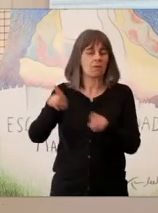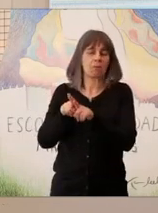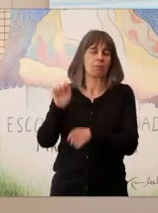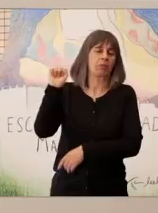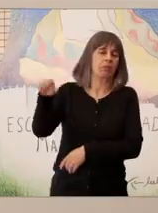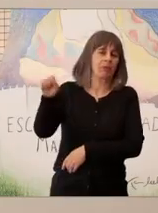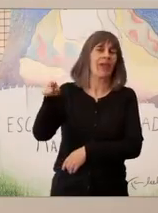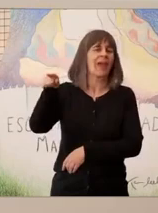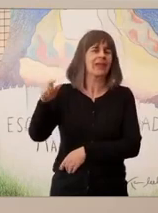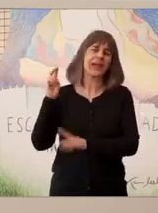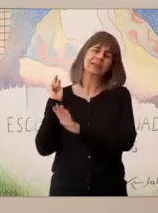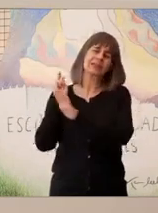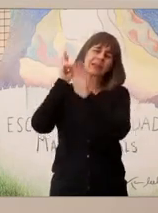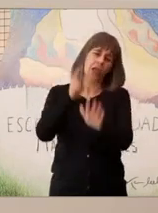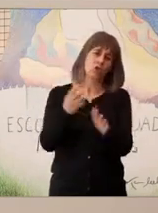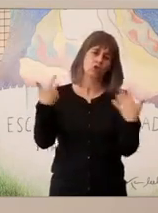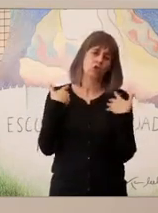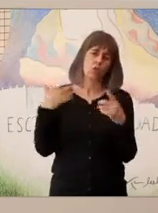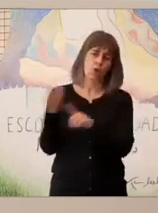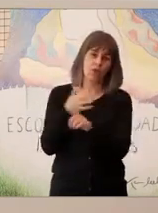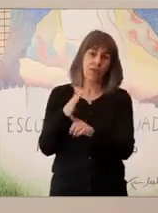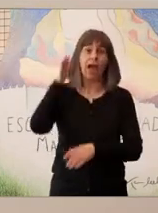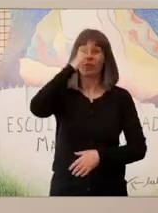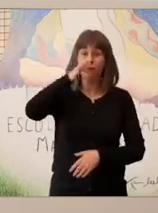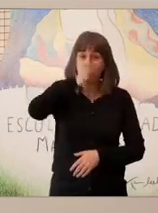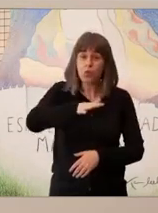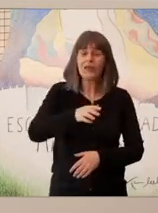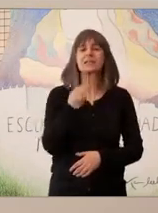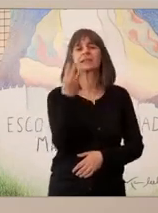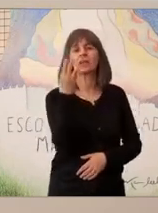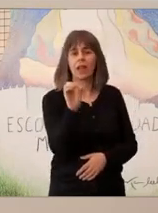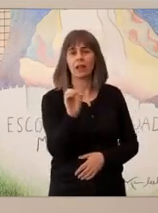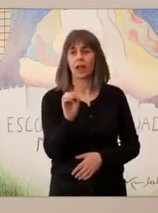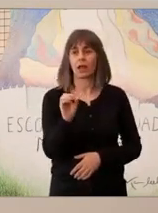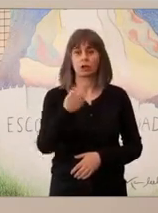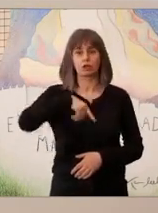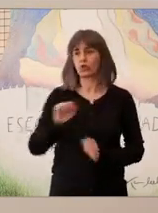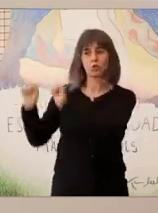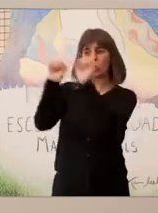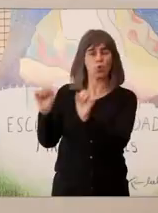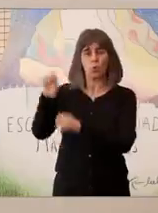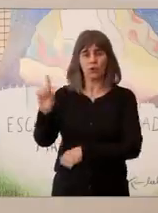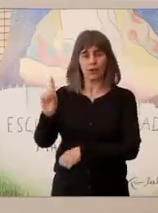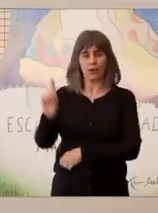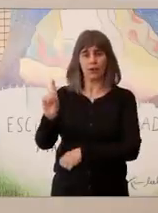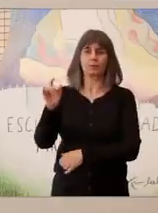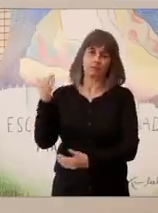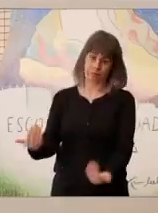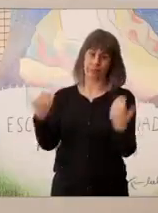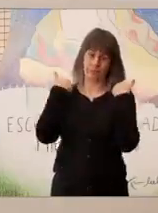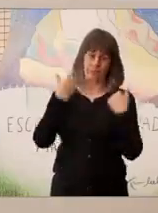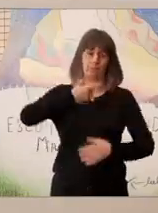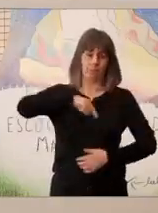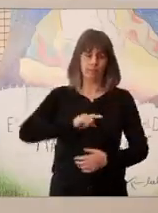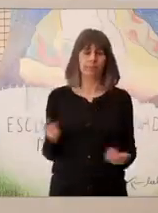30 denuncias y no se le protegió. Bueno, pues tenemos esos ejemplos para que no nos vuelva a ocurrir. Si nosotros contamos con